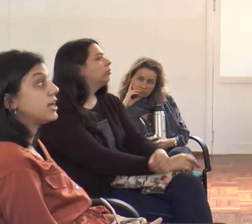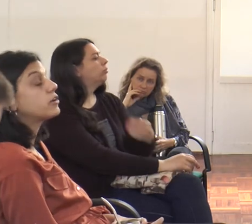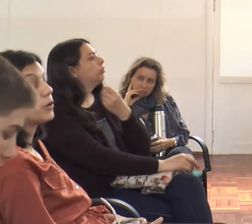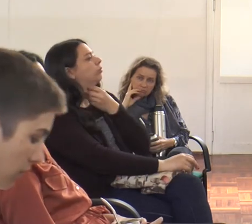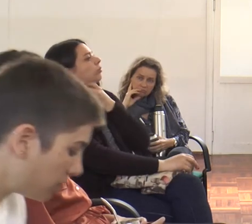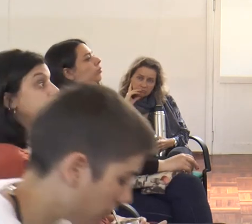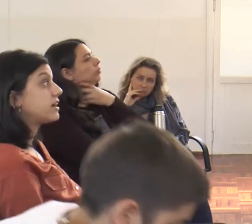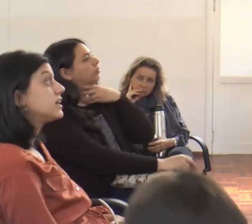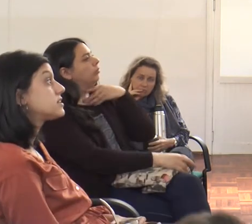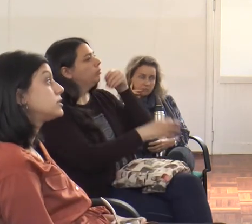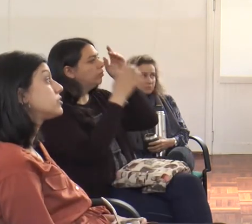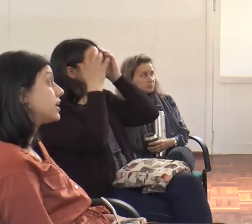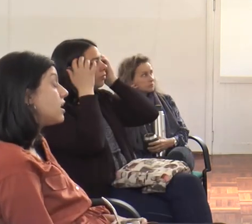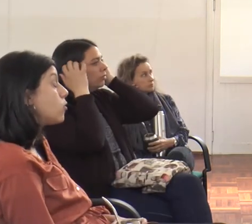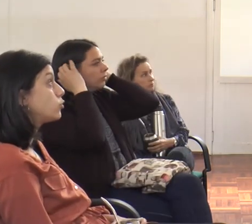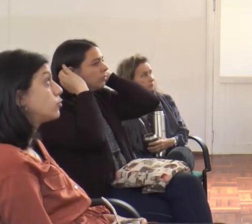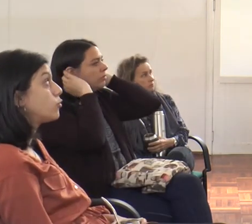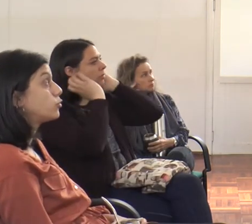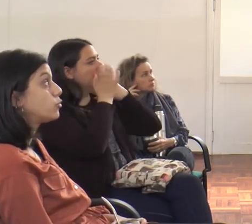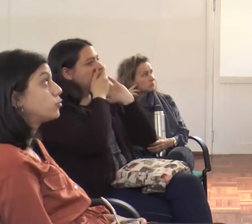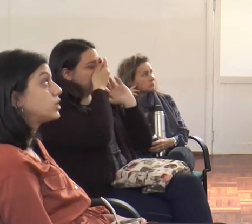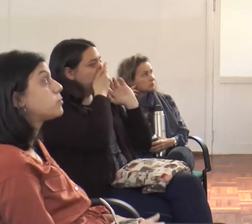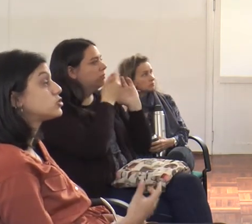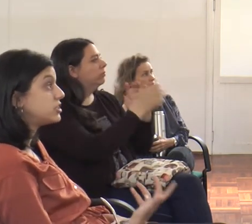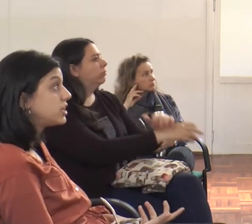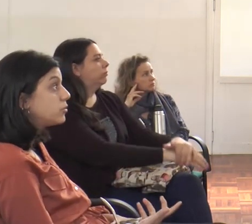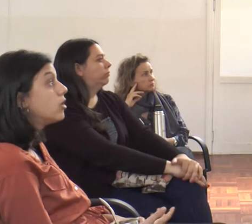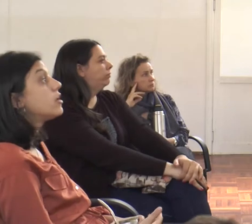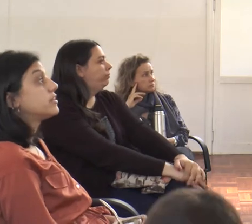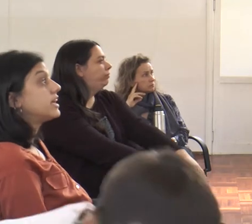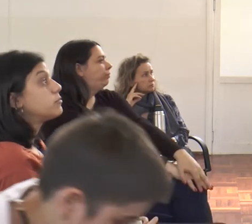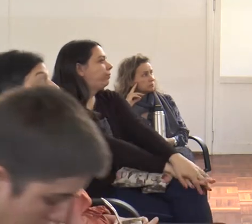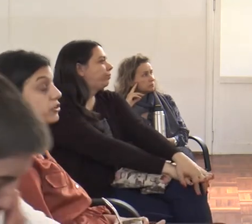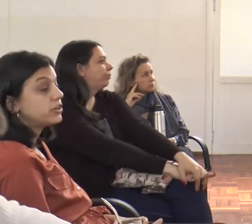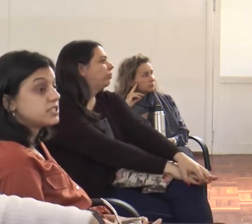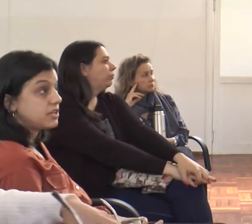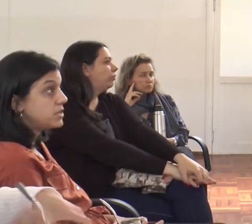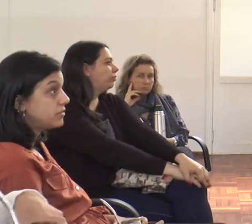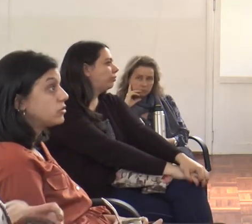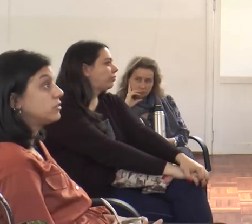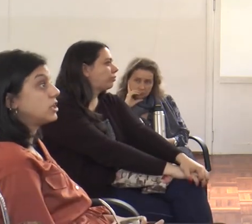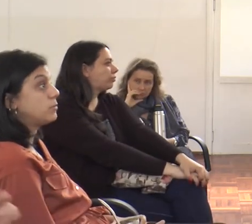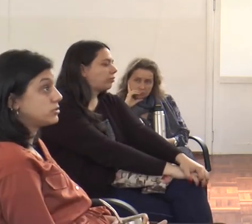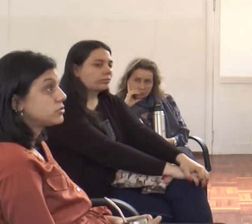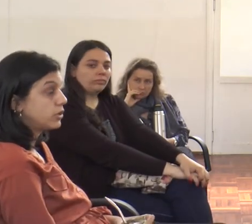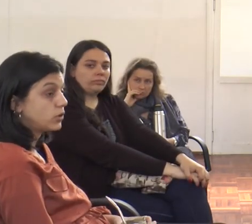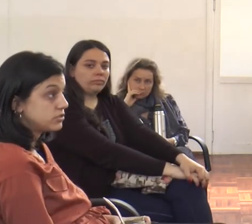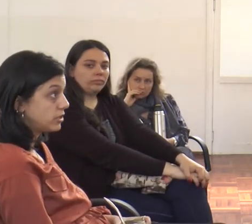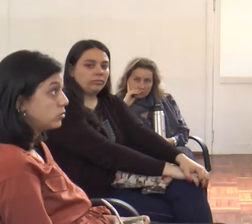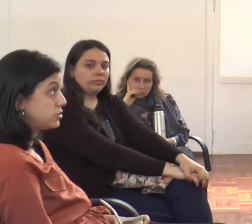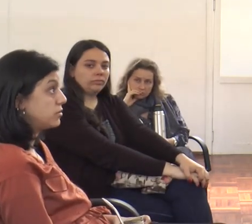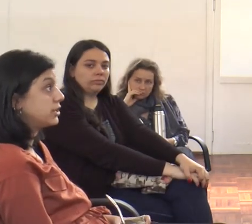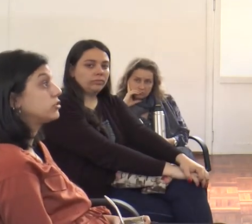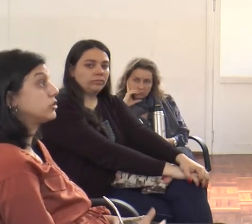el otro lado, bueno, que cada servicio tenga un dispositivo de monitoreo y seguimiento de los procesos de